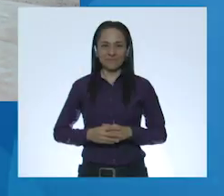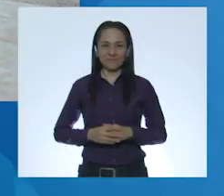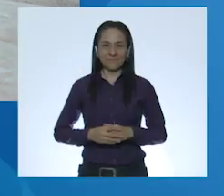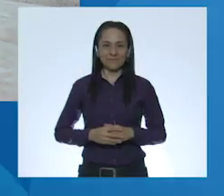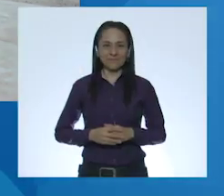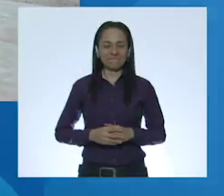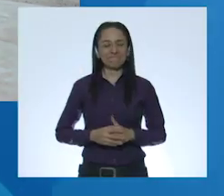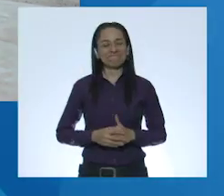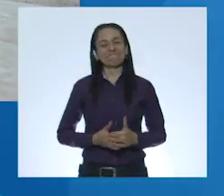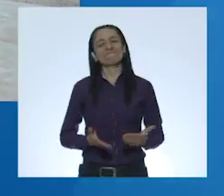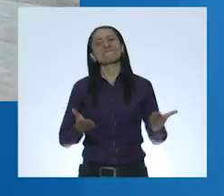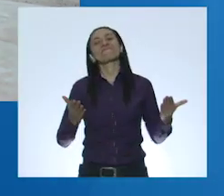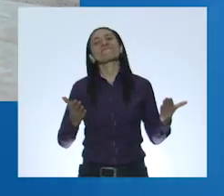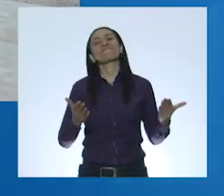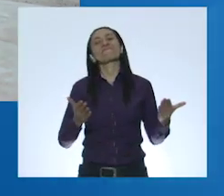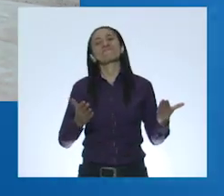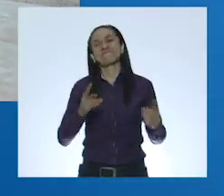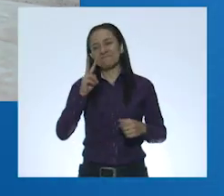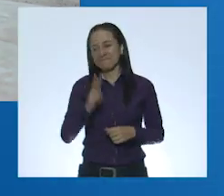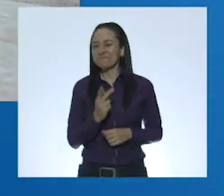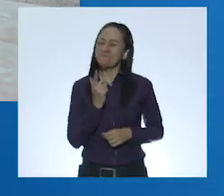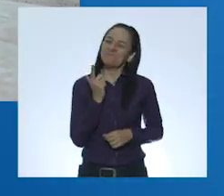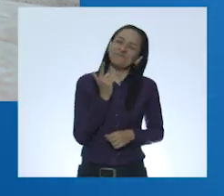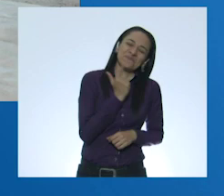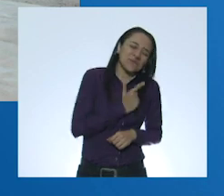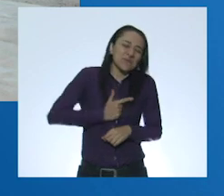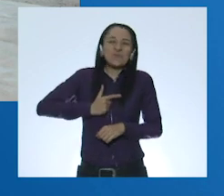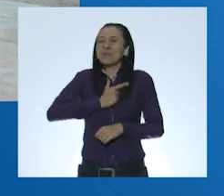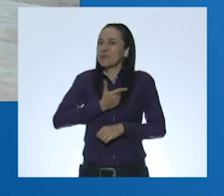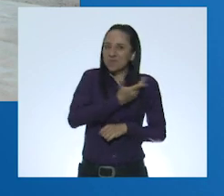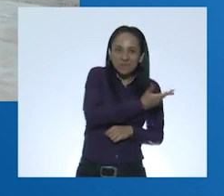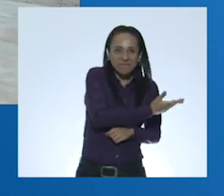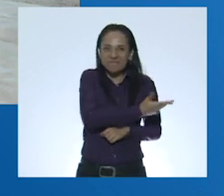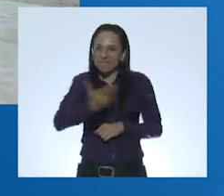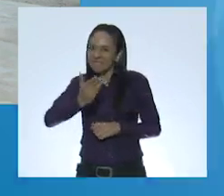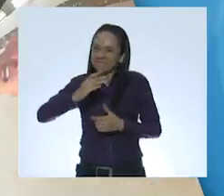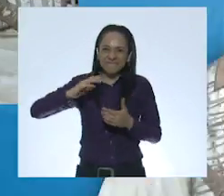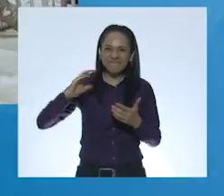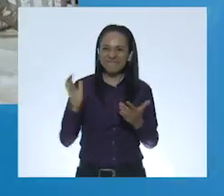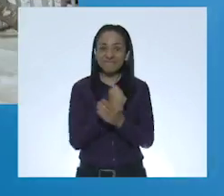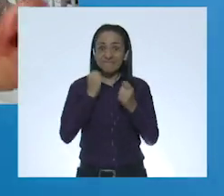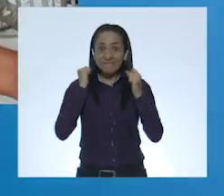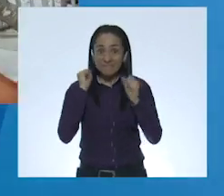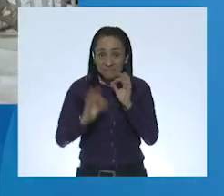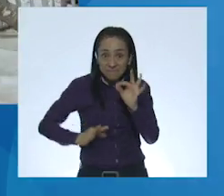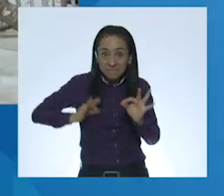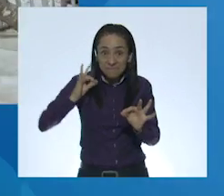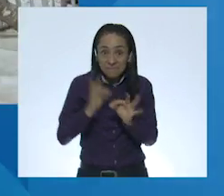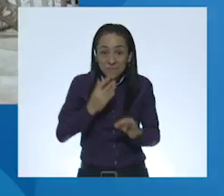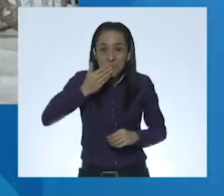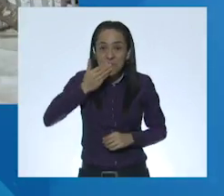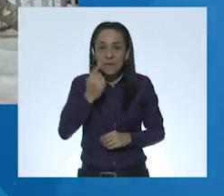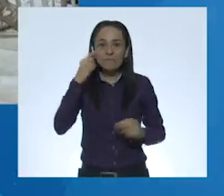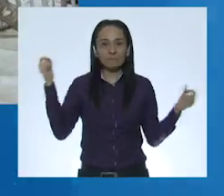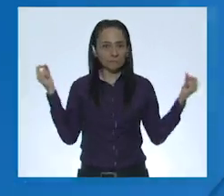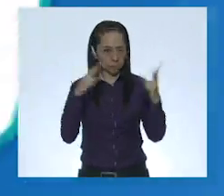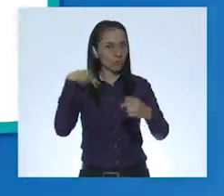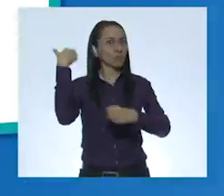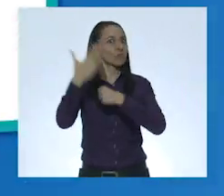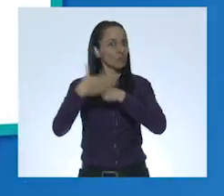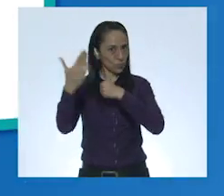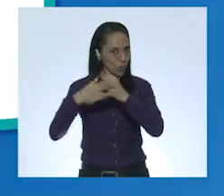Me da mucho gusto, campeones y campeonas ahí en sus casas, que lo hayan logrado. Nos vemos en el siguiente